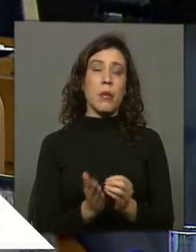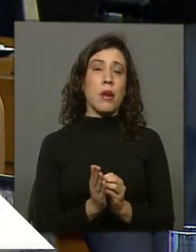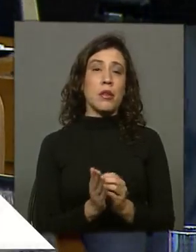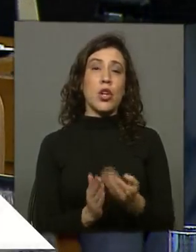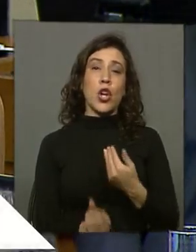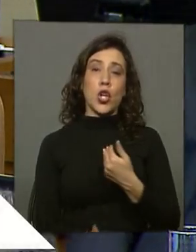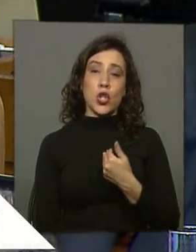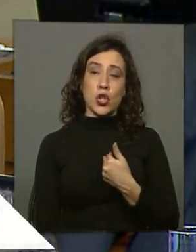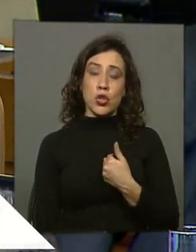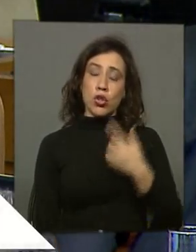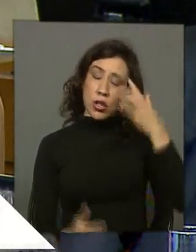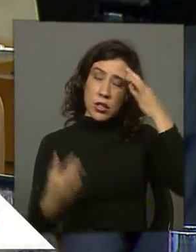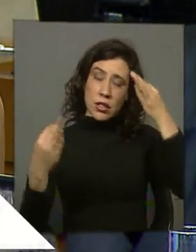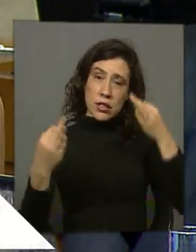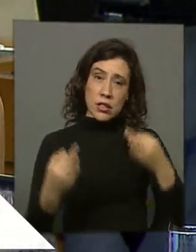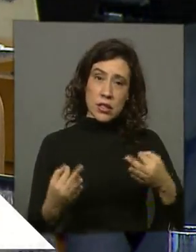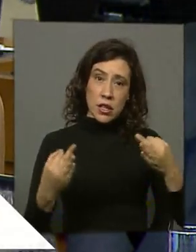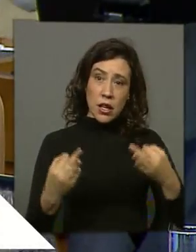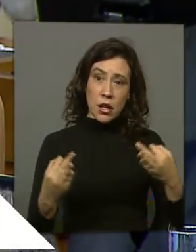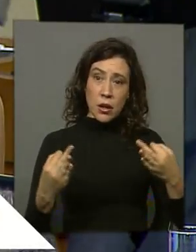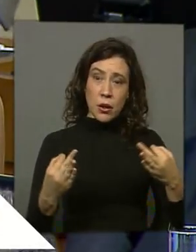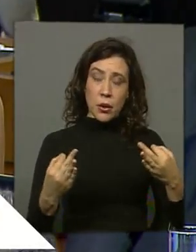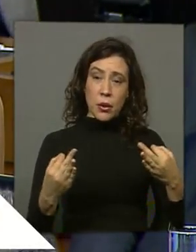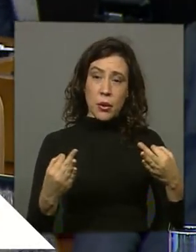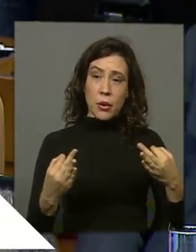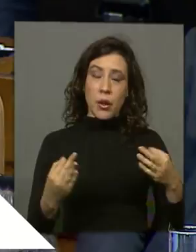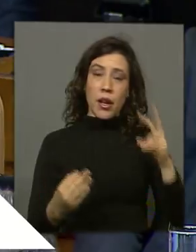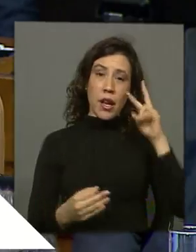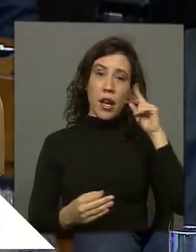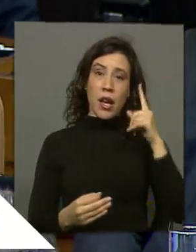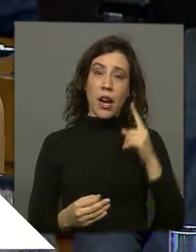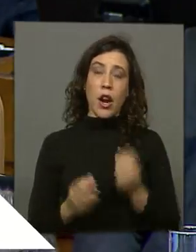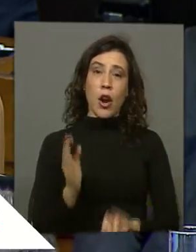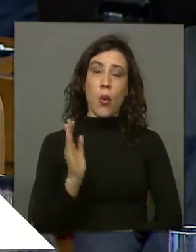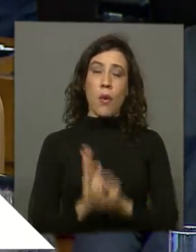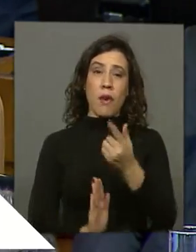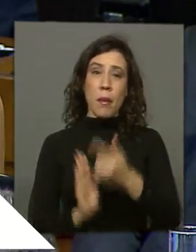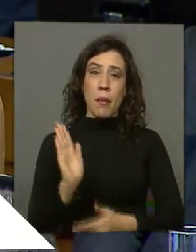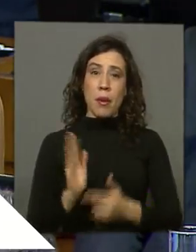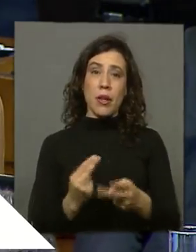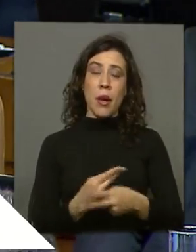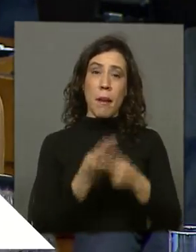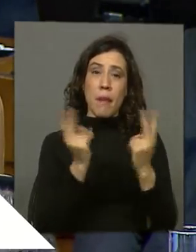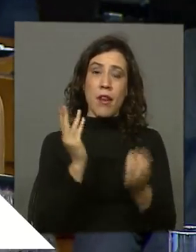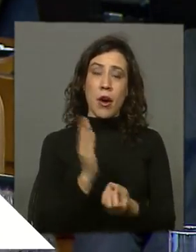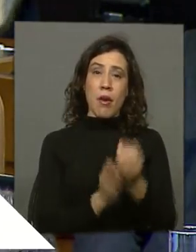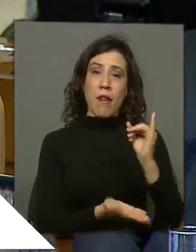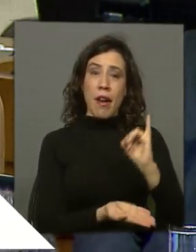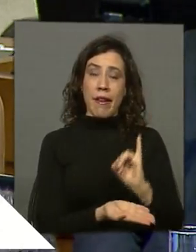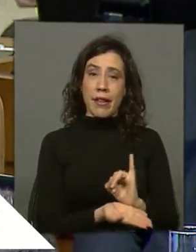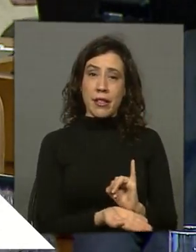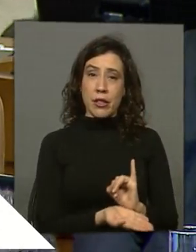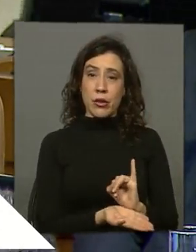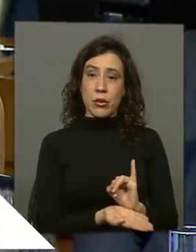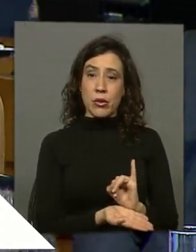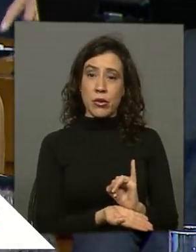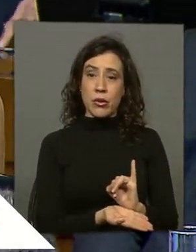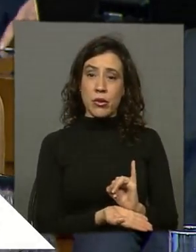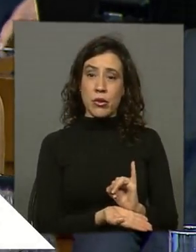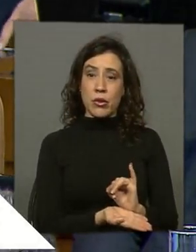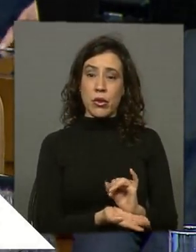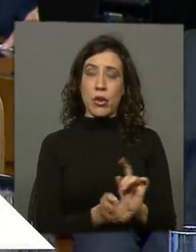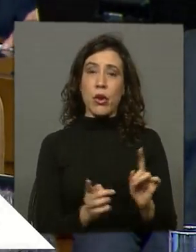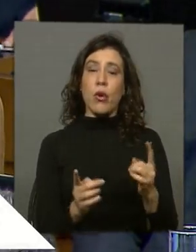yo estoy convencido y estamos convencidos que crear una nueva política pública una nueva institucionalidad no es un